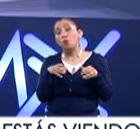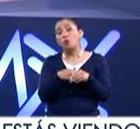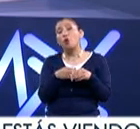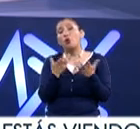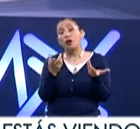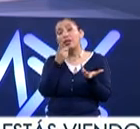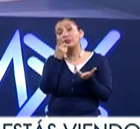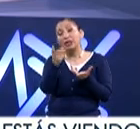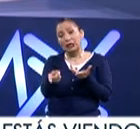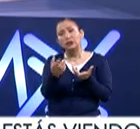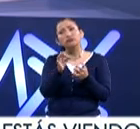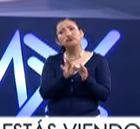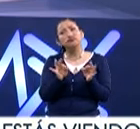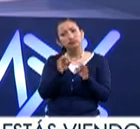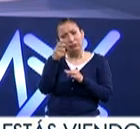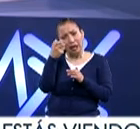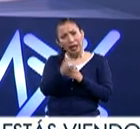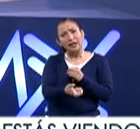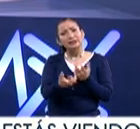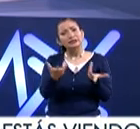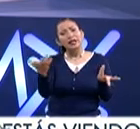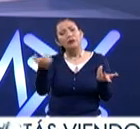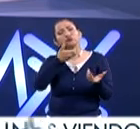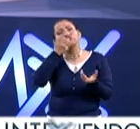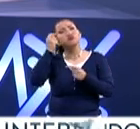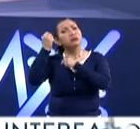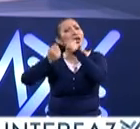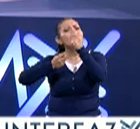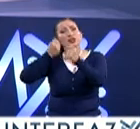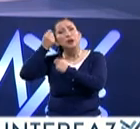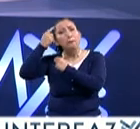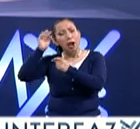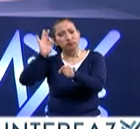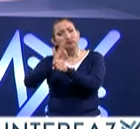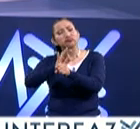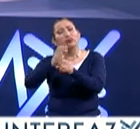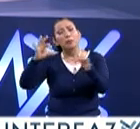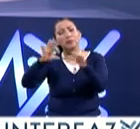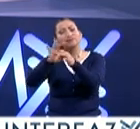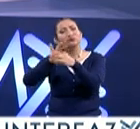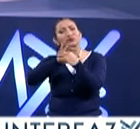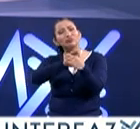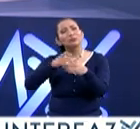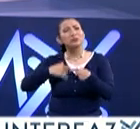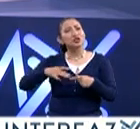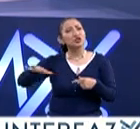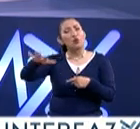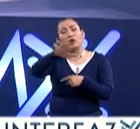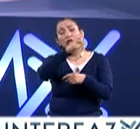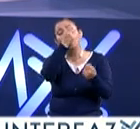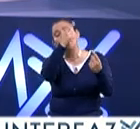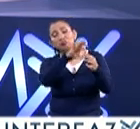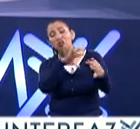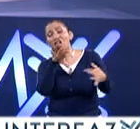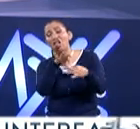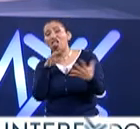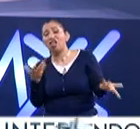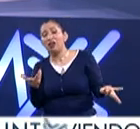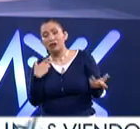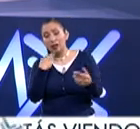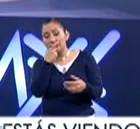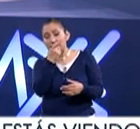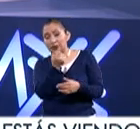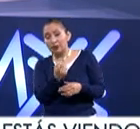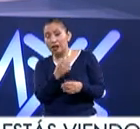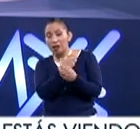te habla también de la importancia de este tipo de tradiciones para fortalecer el tejido social, que en muchas zonas se ha perdido. Y ya que decías